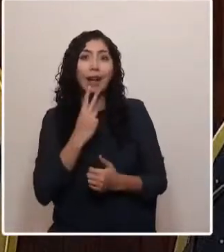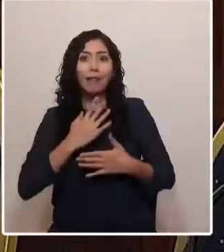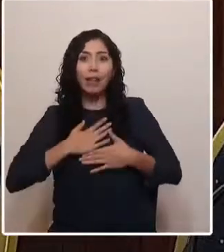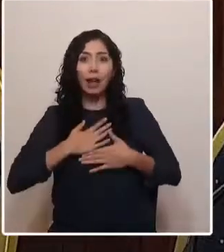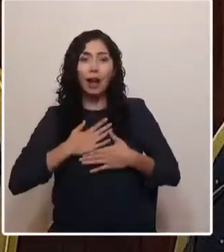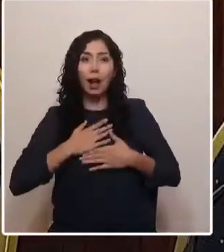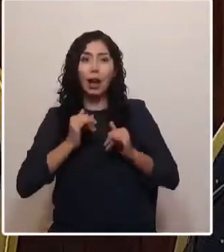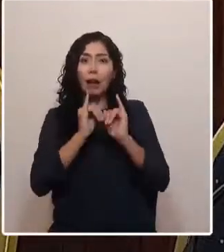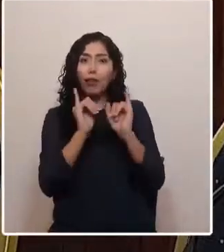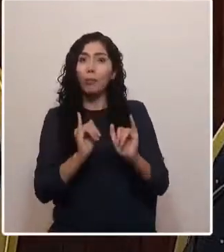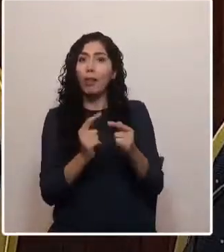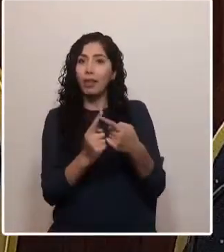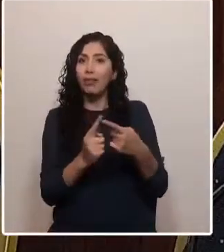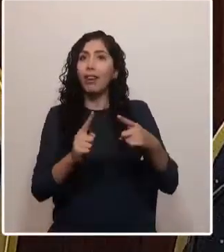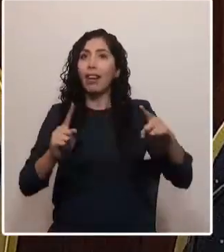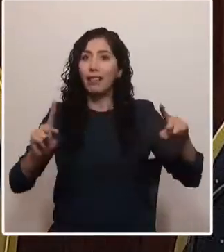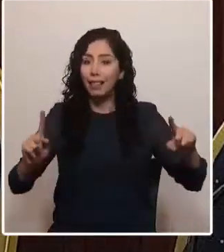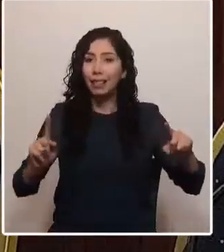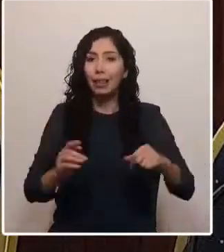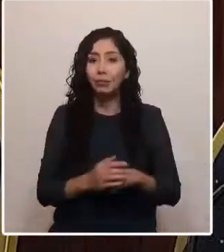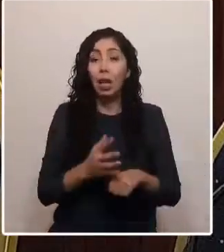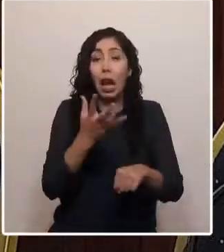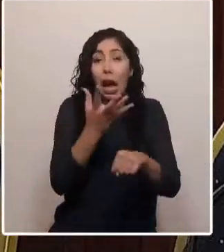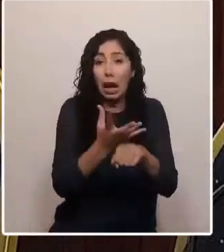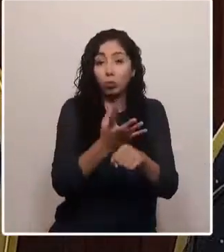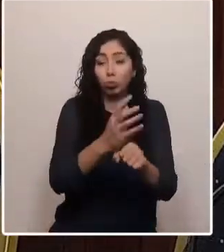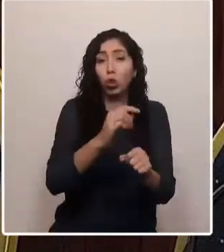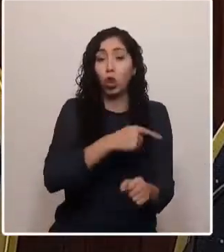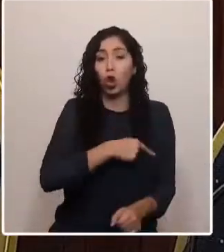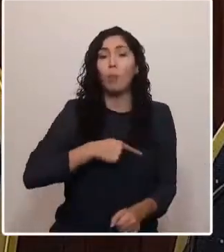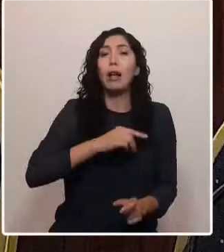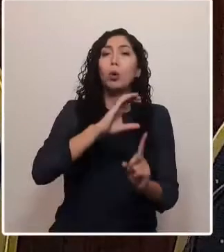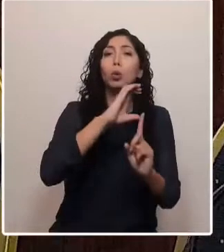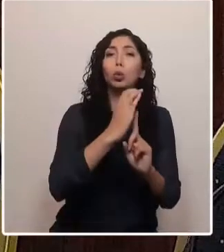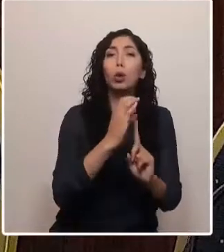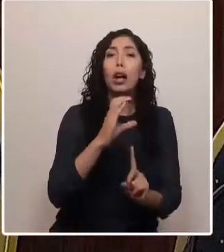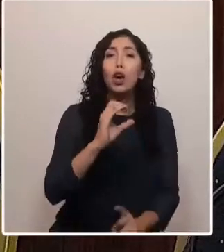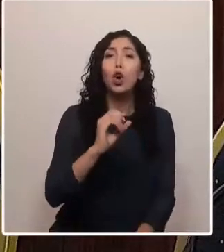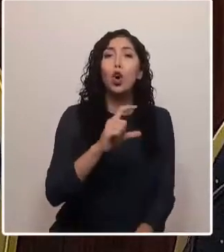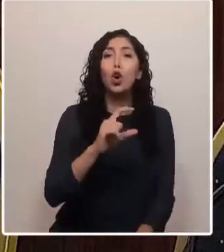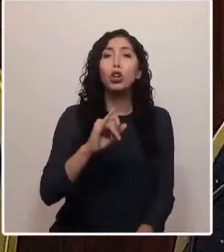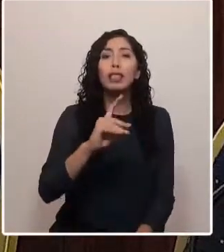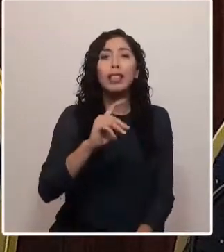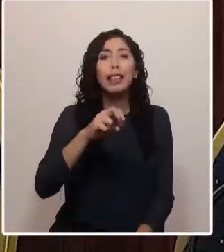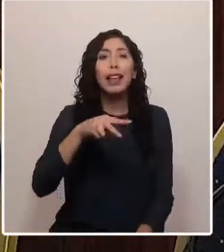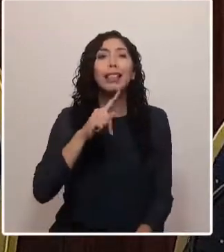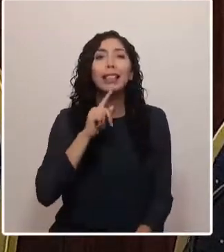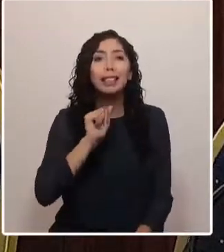que se conoce bajo el nombre de cultura occidental o civilización occidental.